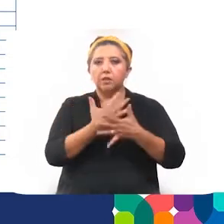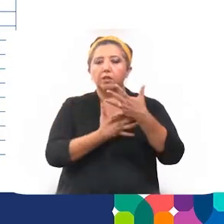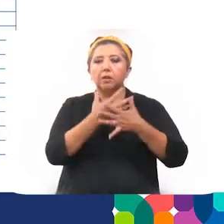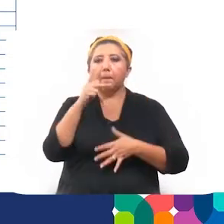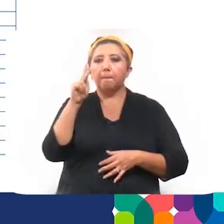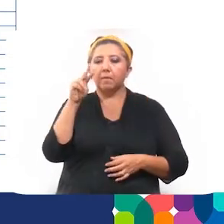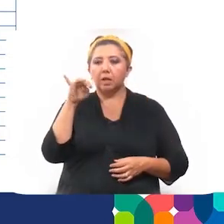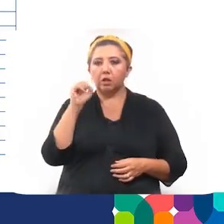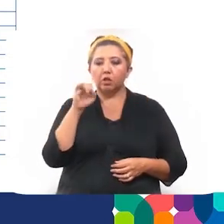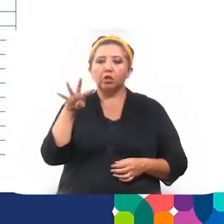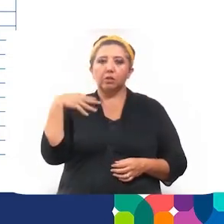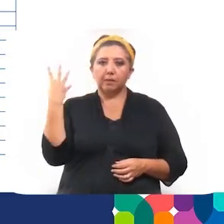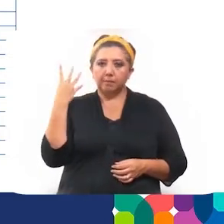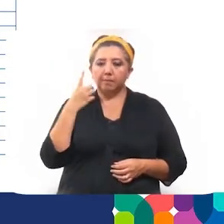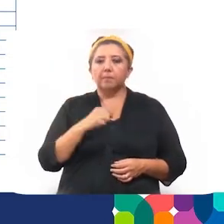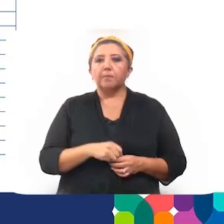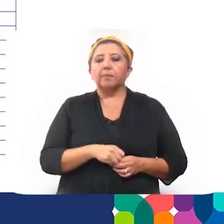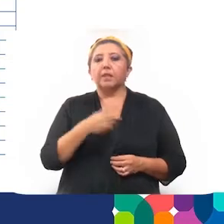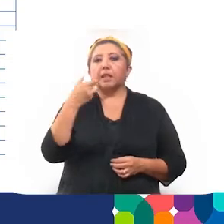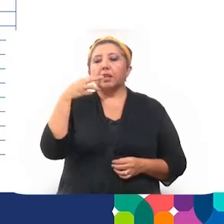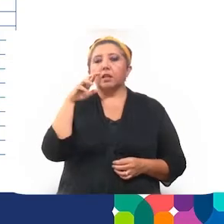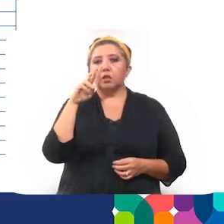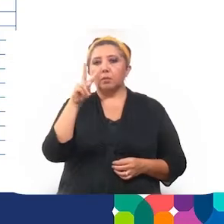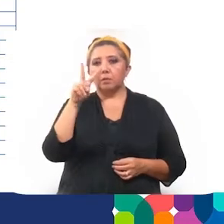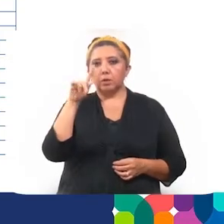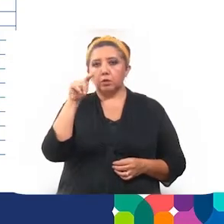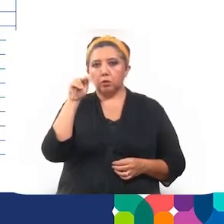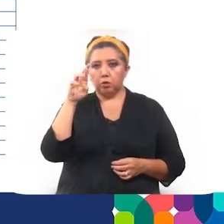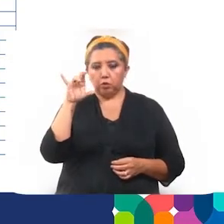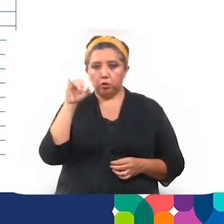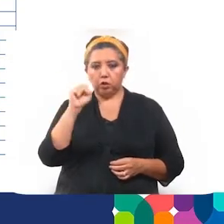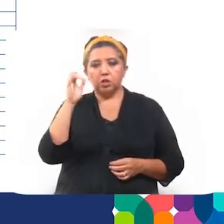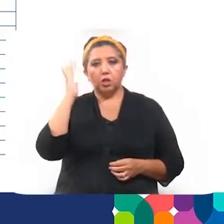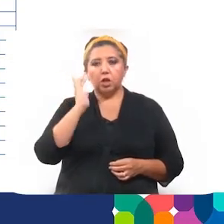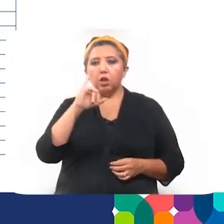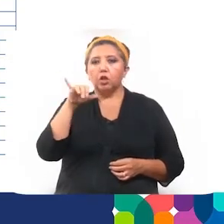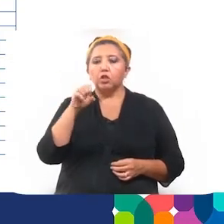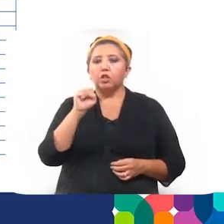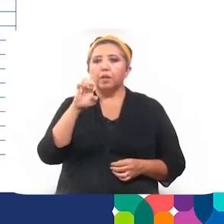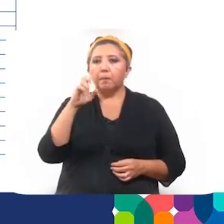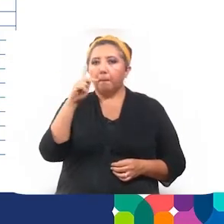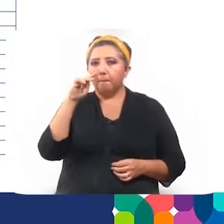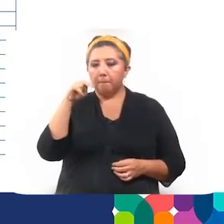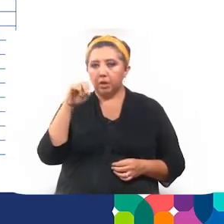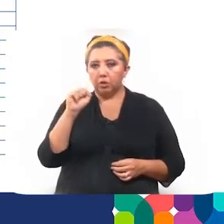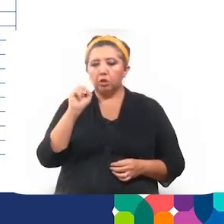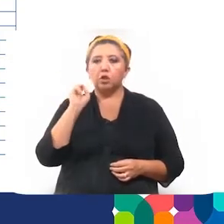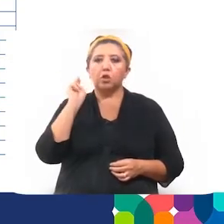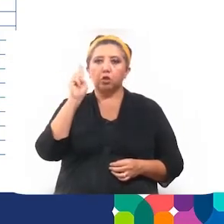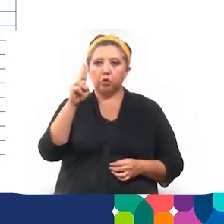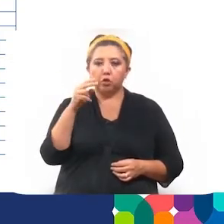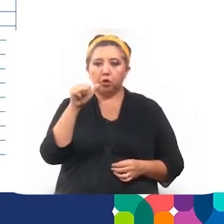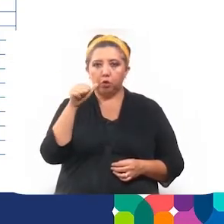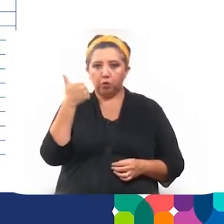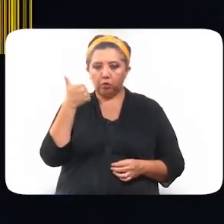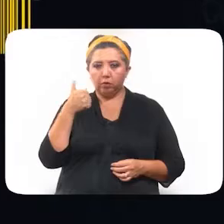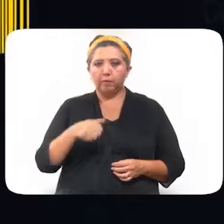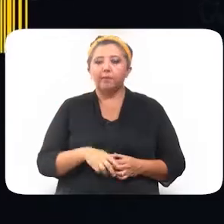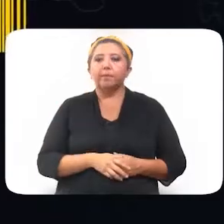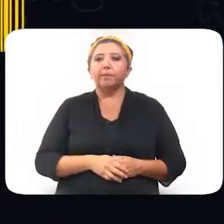15, Pensiones 14, Héctor Victoria, Nueva Zambulá, San José Tecó, Pinos del Norte y San Vicente Oriente,